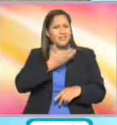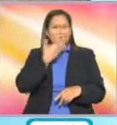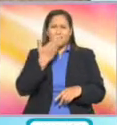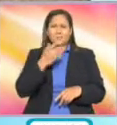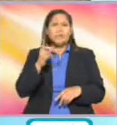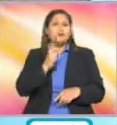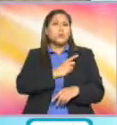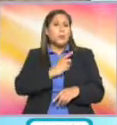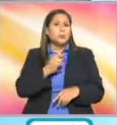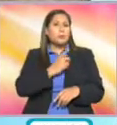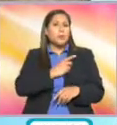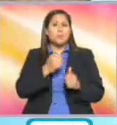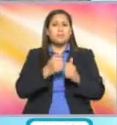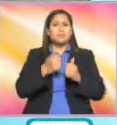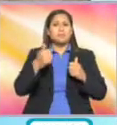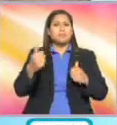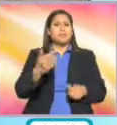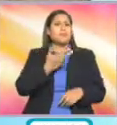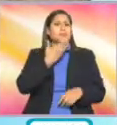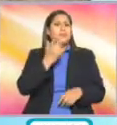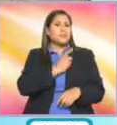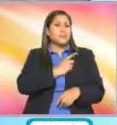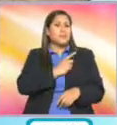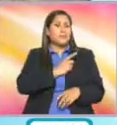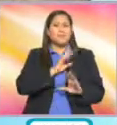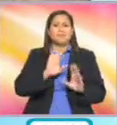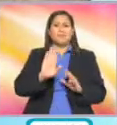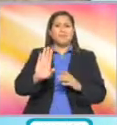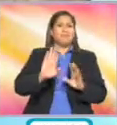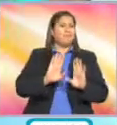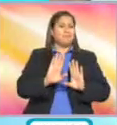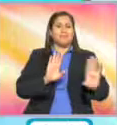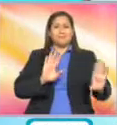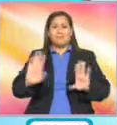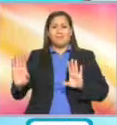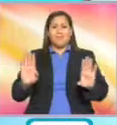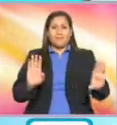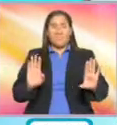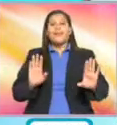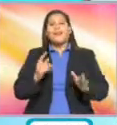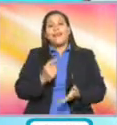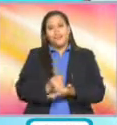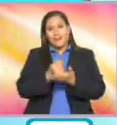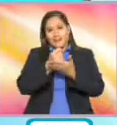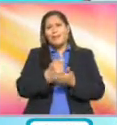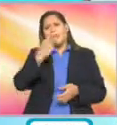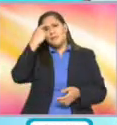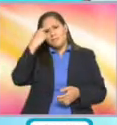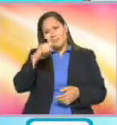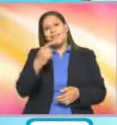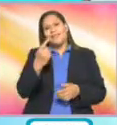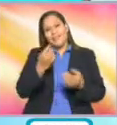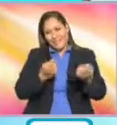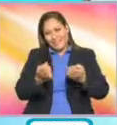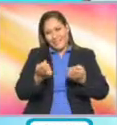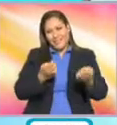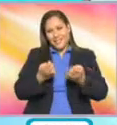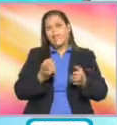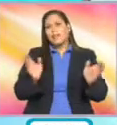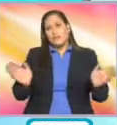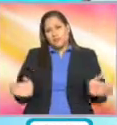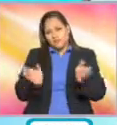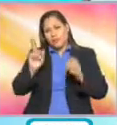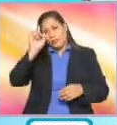se aísla, ¿no? Sí, Entonces, muchas veces, les decía, como complemento de la terapia, lo que hacemos también es